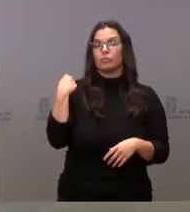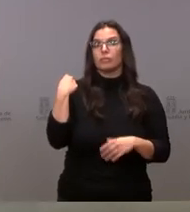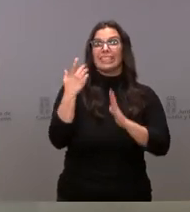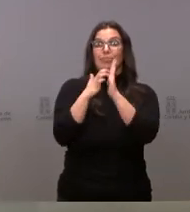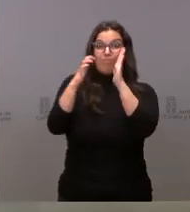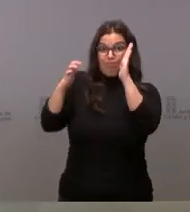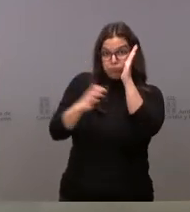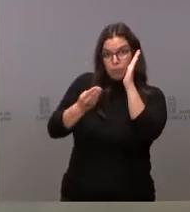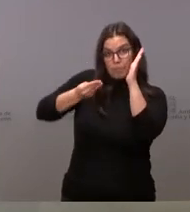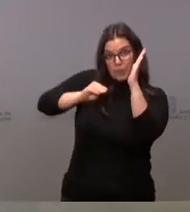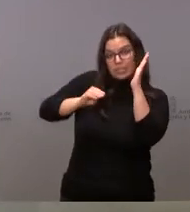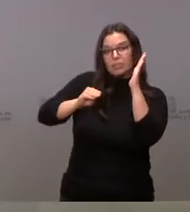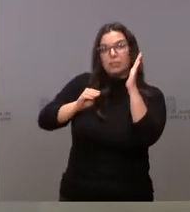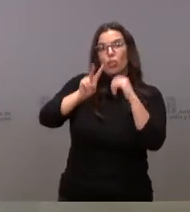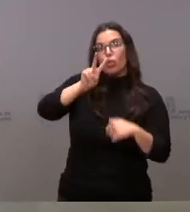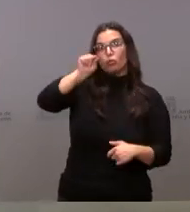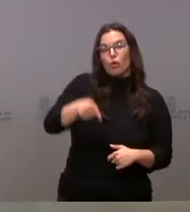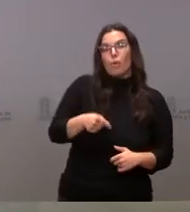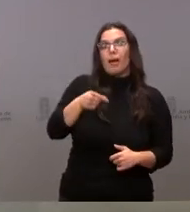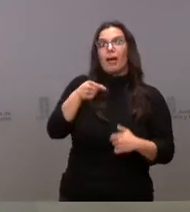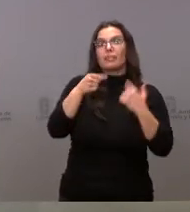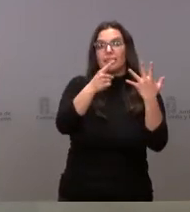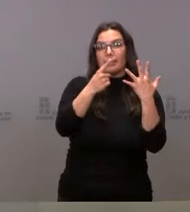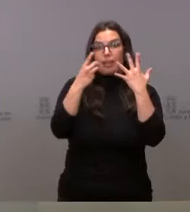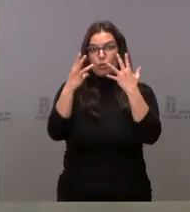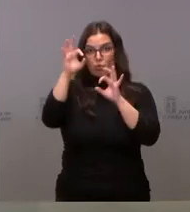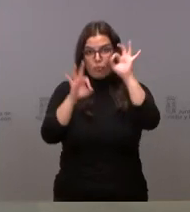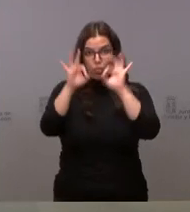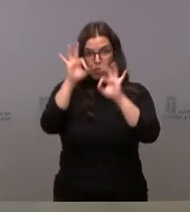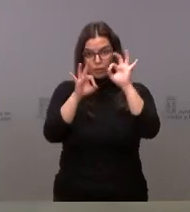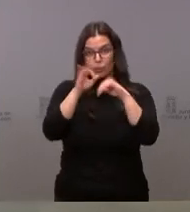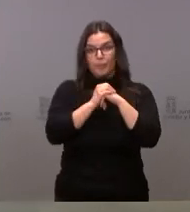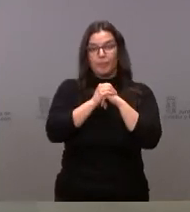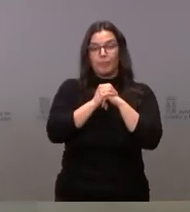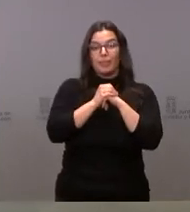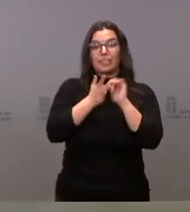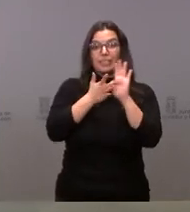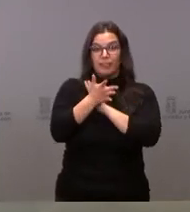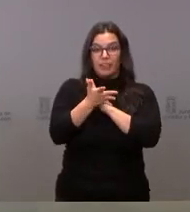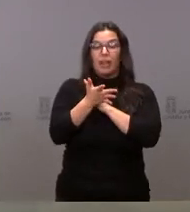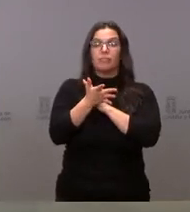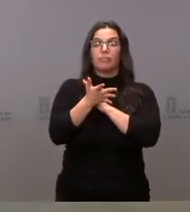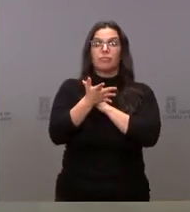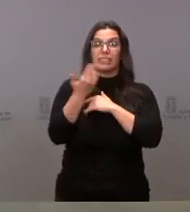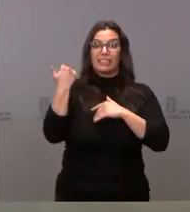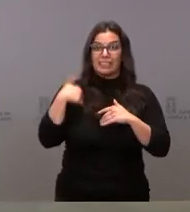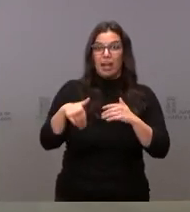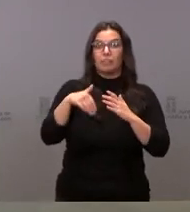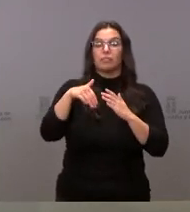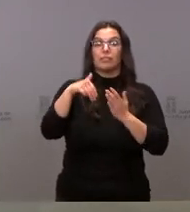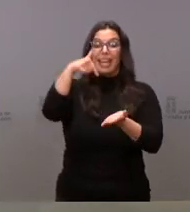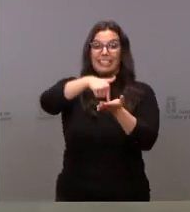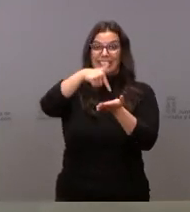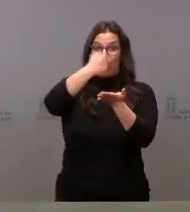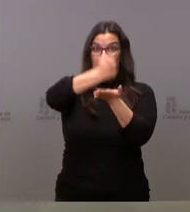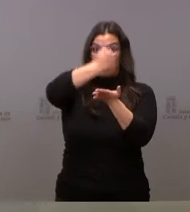rebaja adicional del 2,68 por ciento de tal forma que hemos situado las tasas académicas